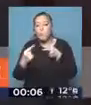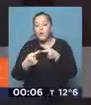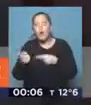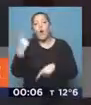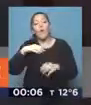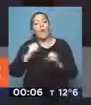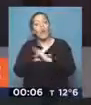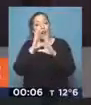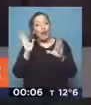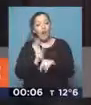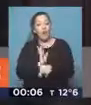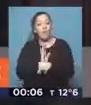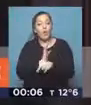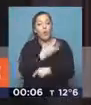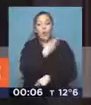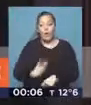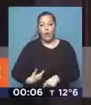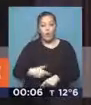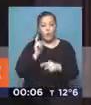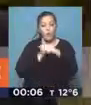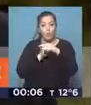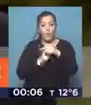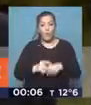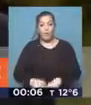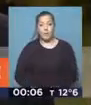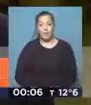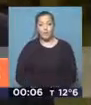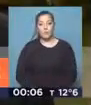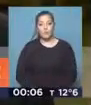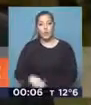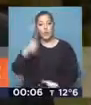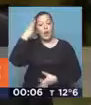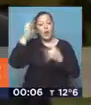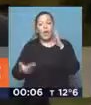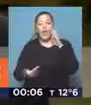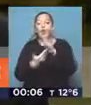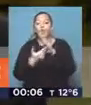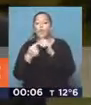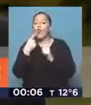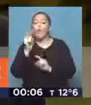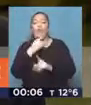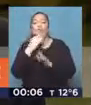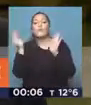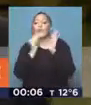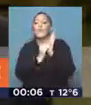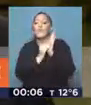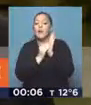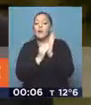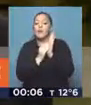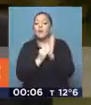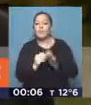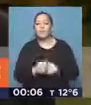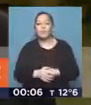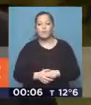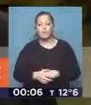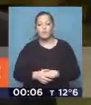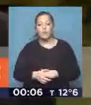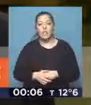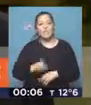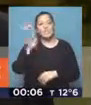claro que la lectura del gobierno es positiva la corte no ha fijado una tarifa no se ha expedido sobre la razonabilidad de la tarifa